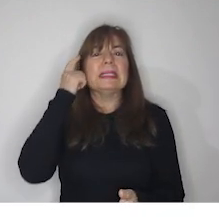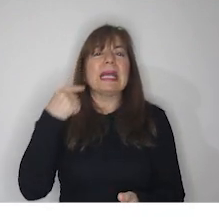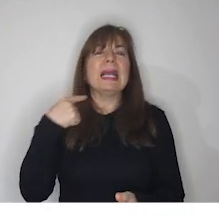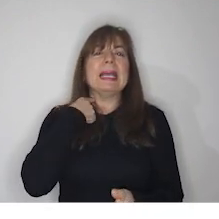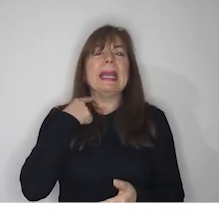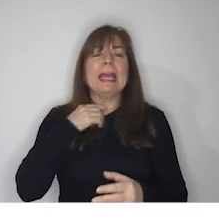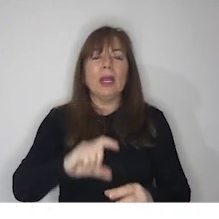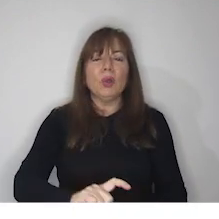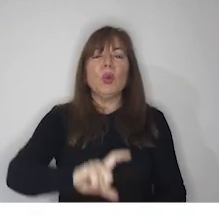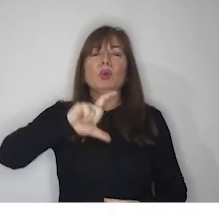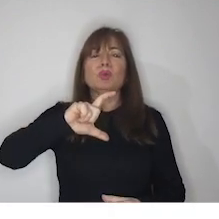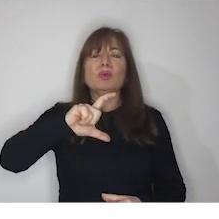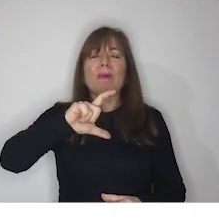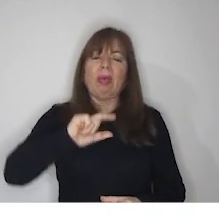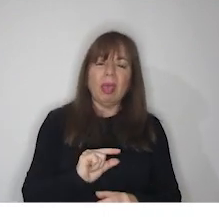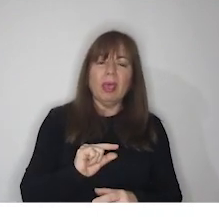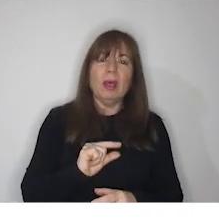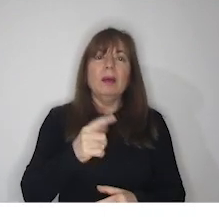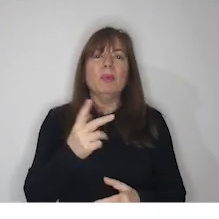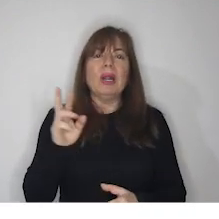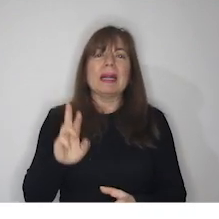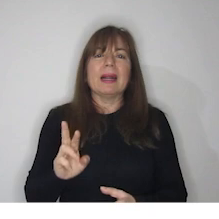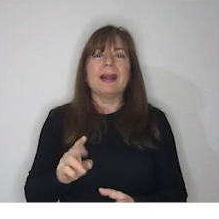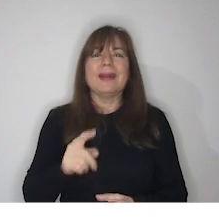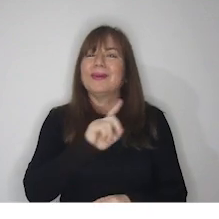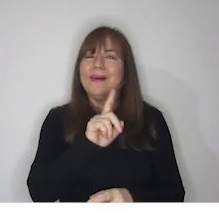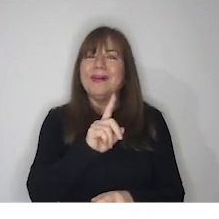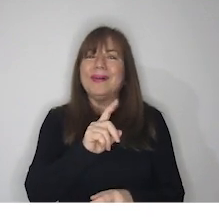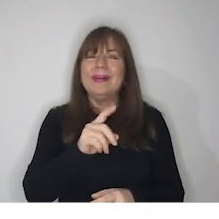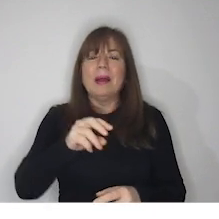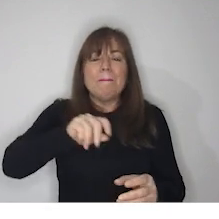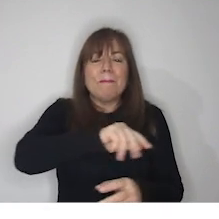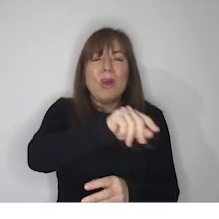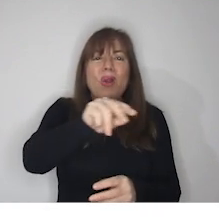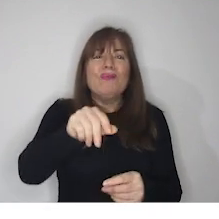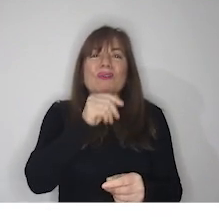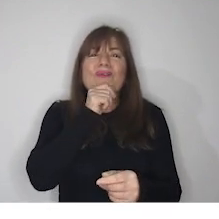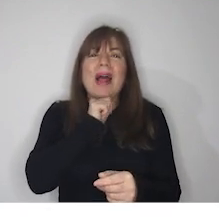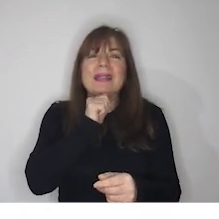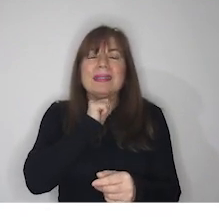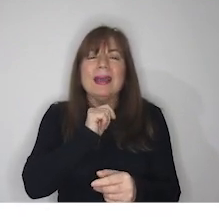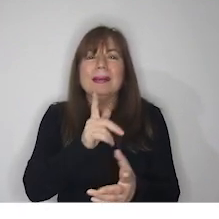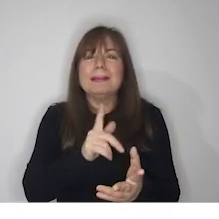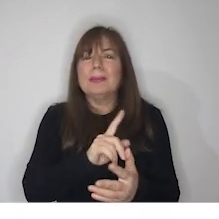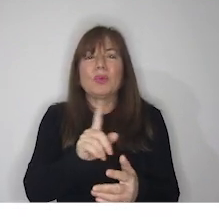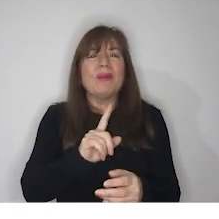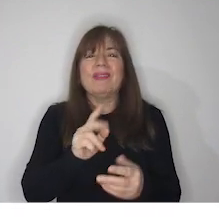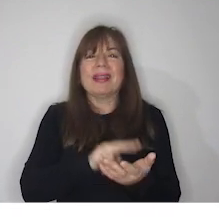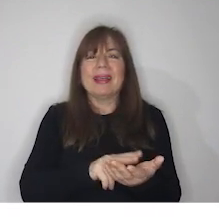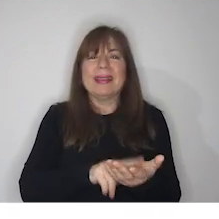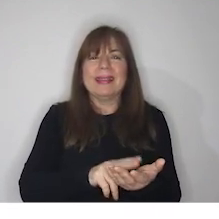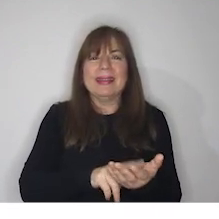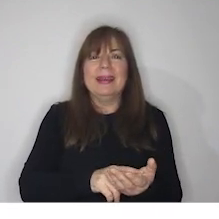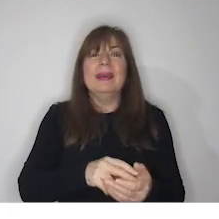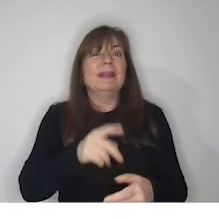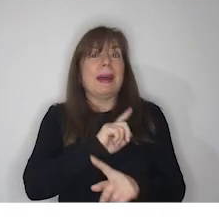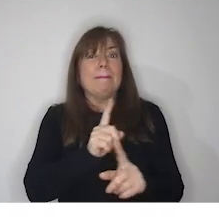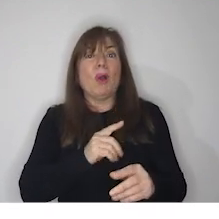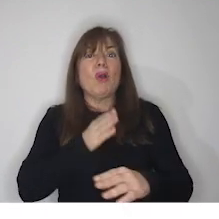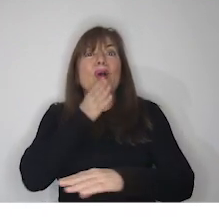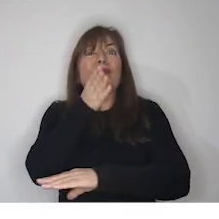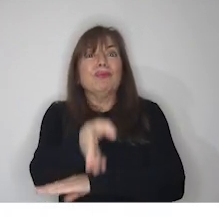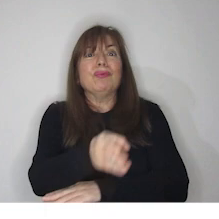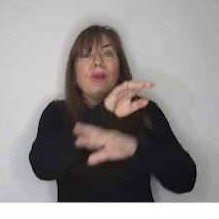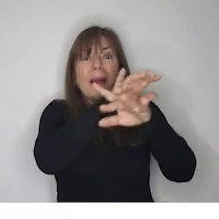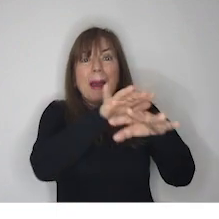queques. Pero esto puede ser por poner poco polvo de hornear. En sexto lugar, creer que no te puedes meter al mar porque se